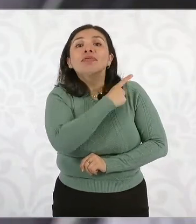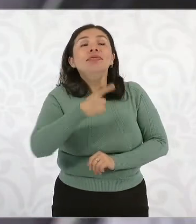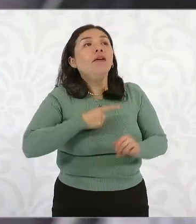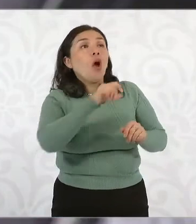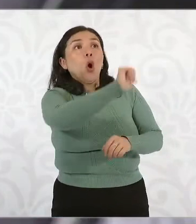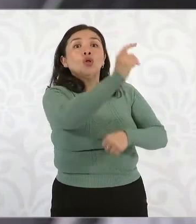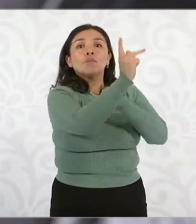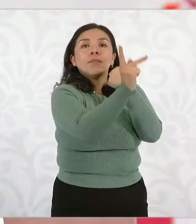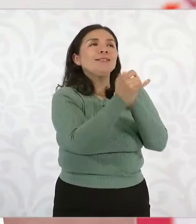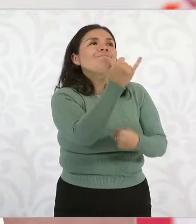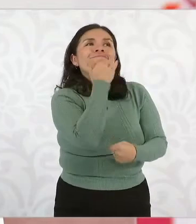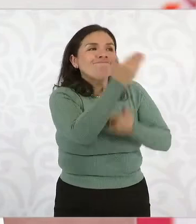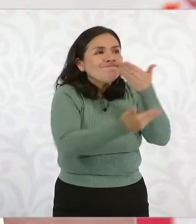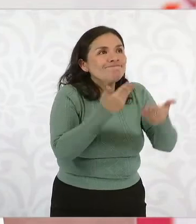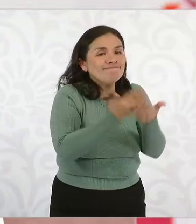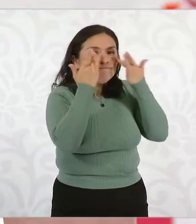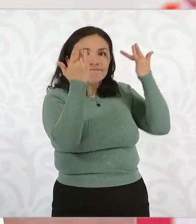nacionalidad.